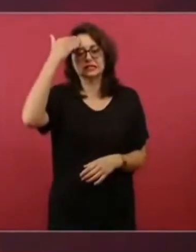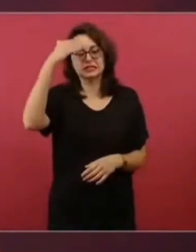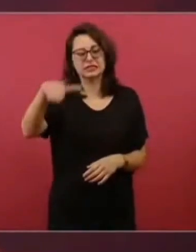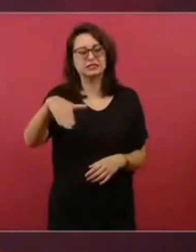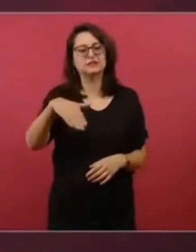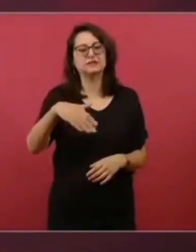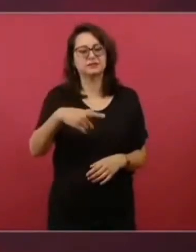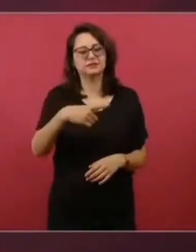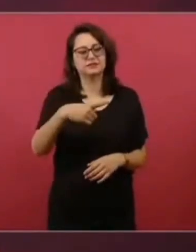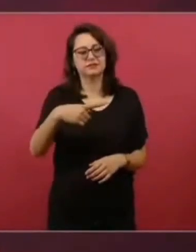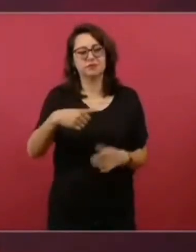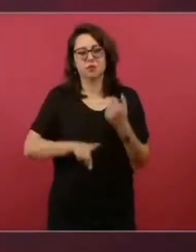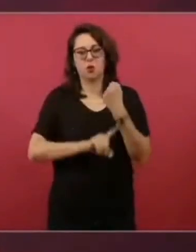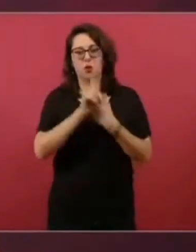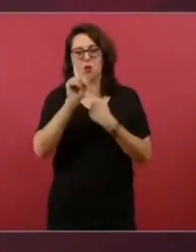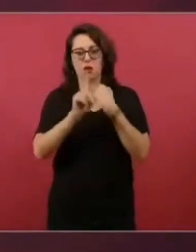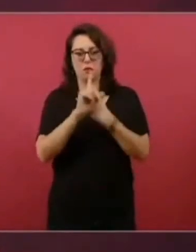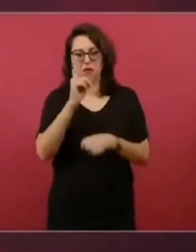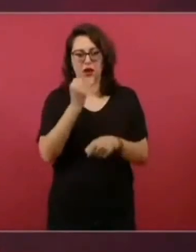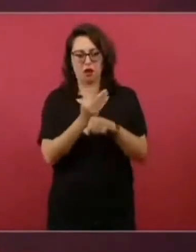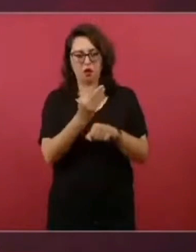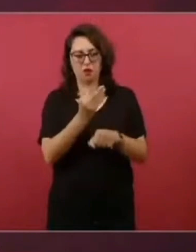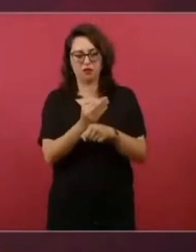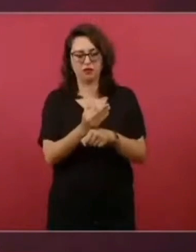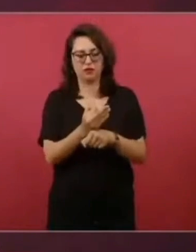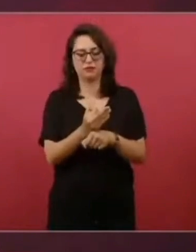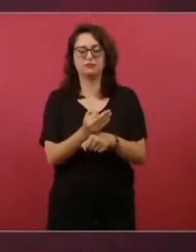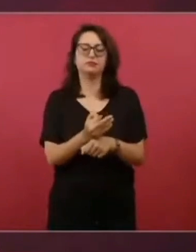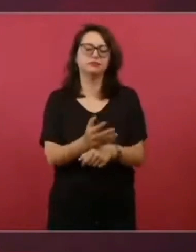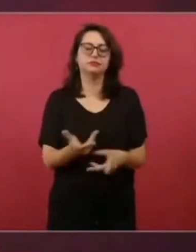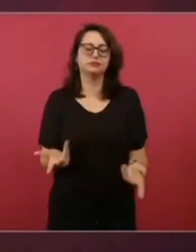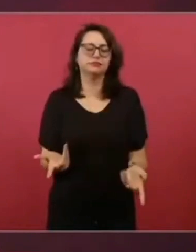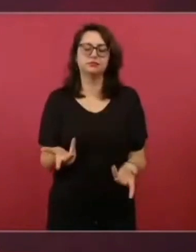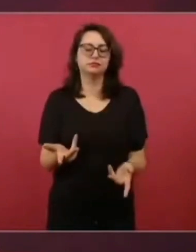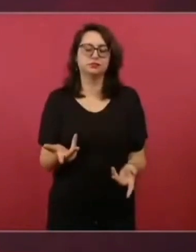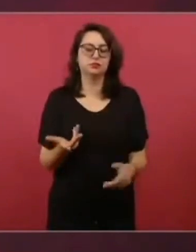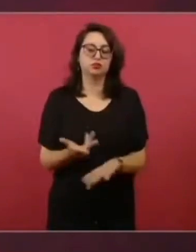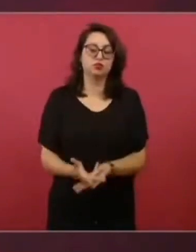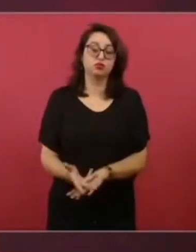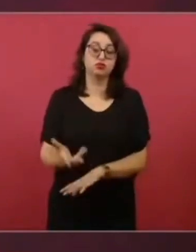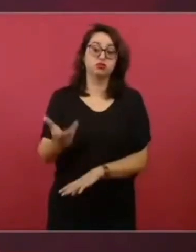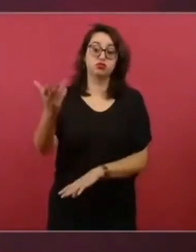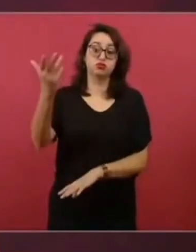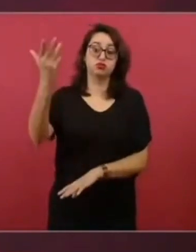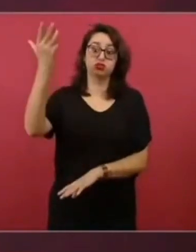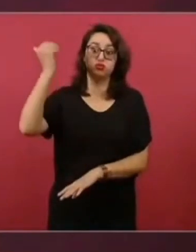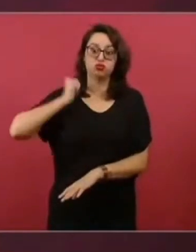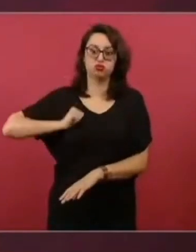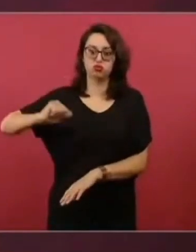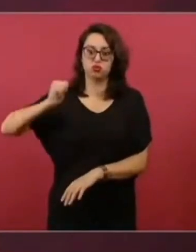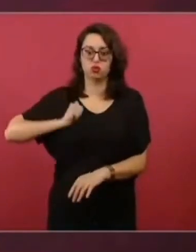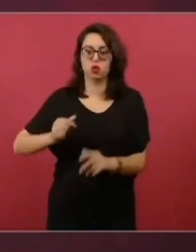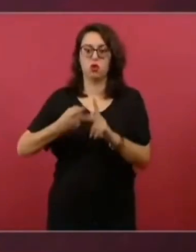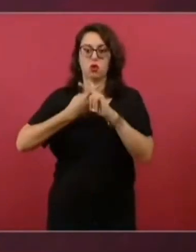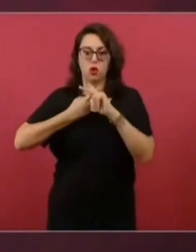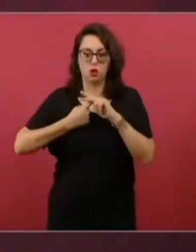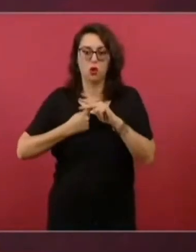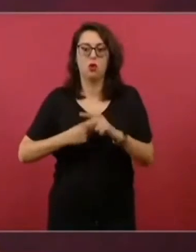pues todo esto viene de atrás. Tiene que ver con organizaciones que se crearon